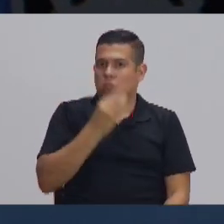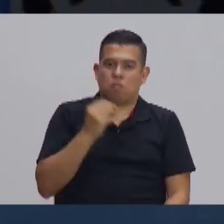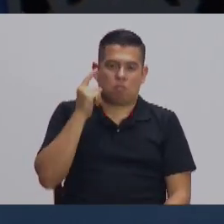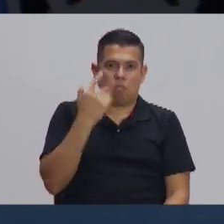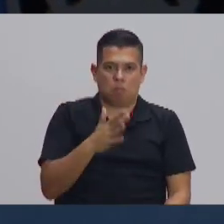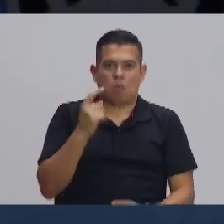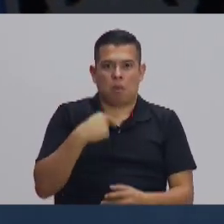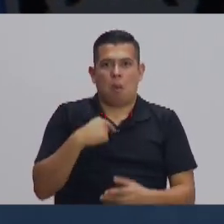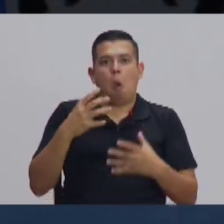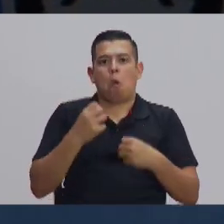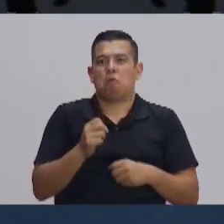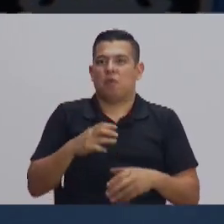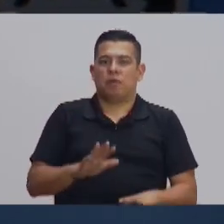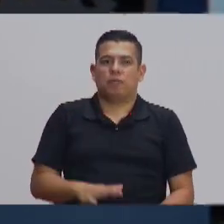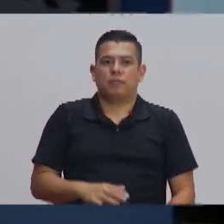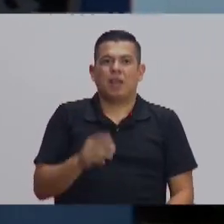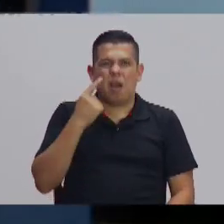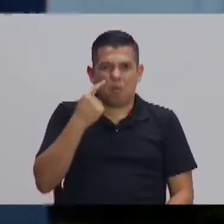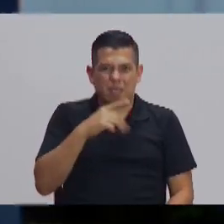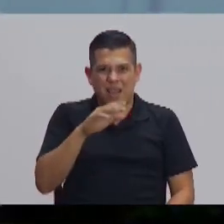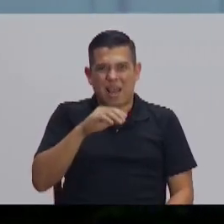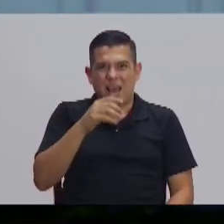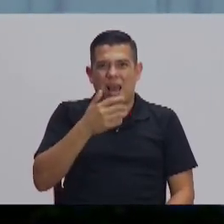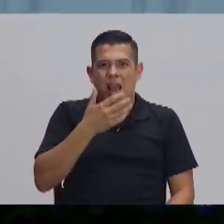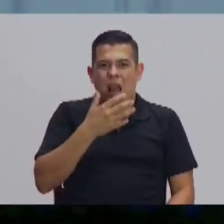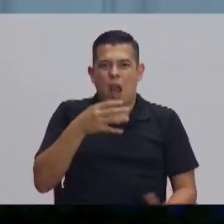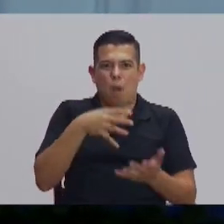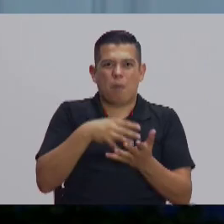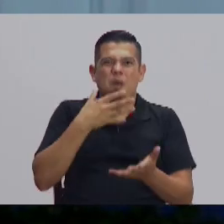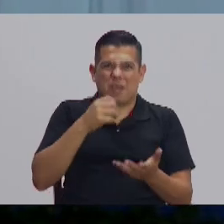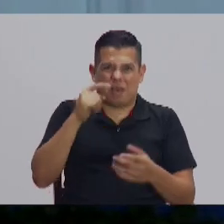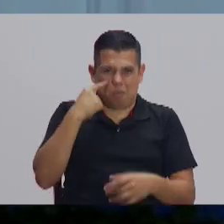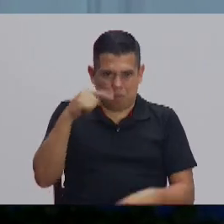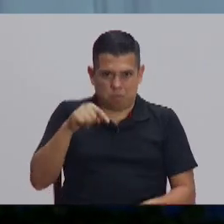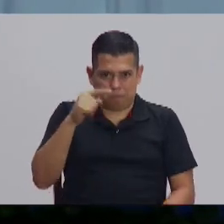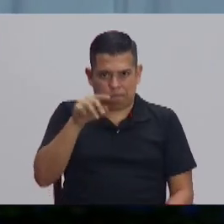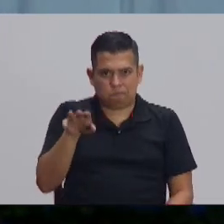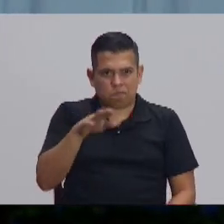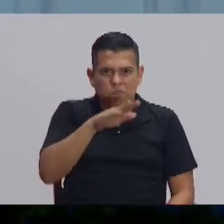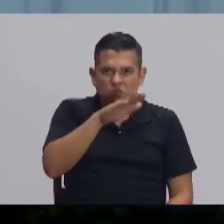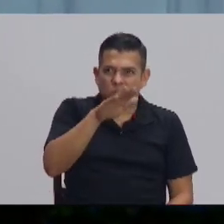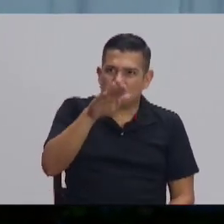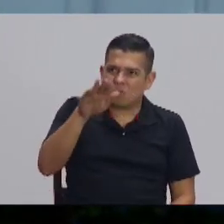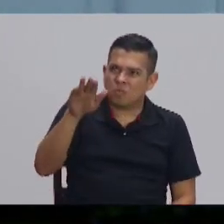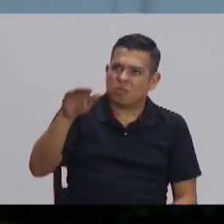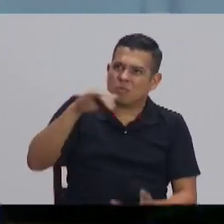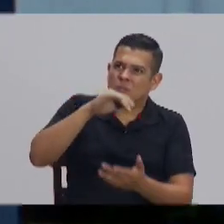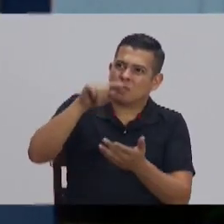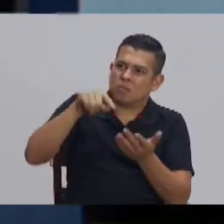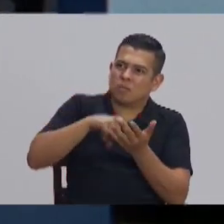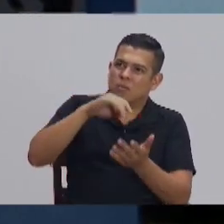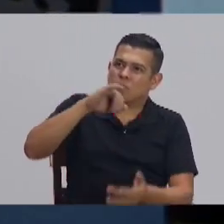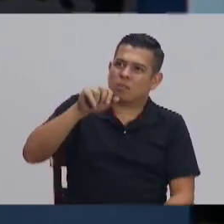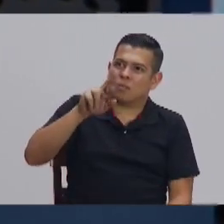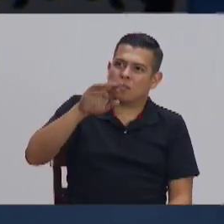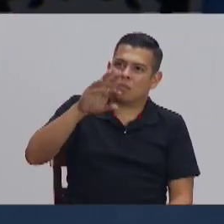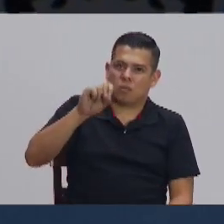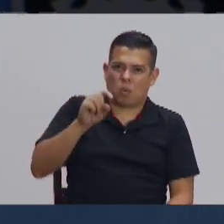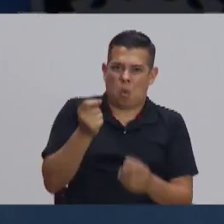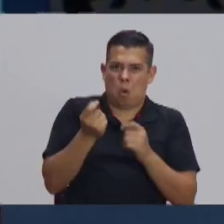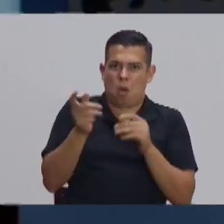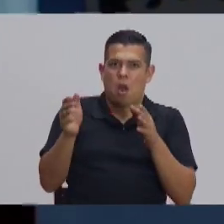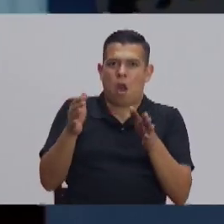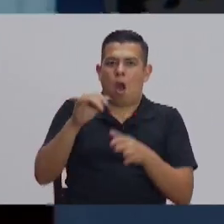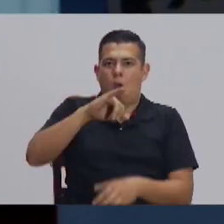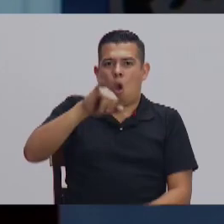allá en israel es un monte hay un monte precioso a un ladito y se ve en la ciudad de jericó que linda con jordania